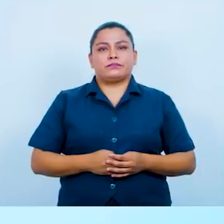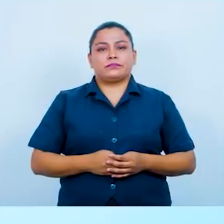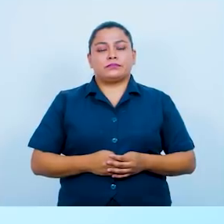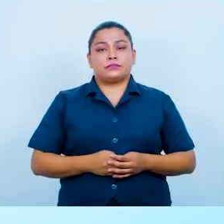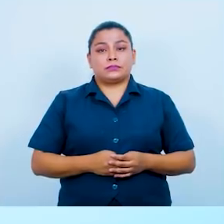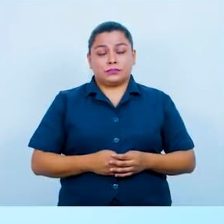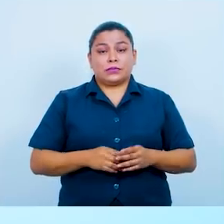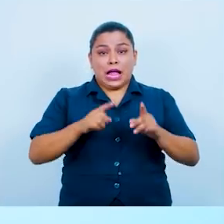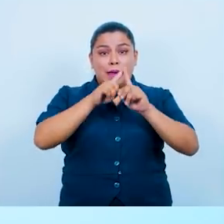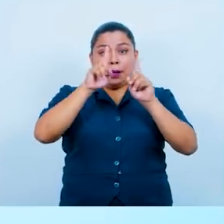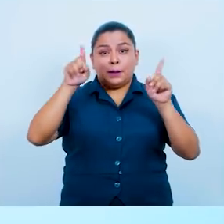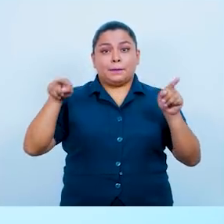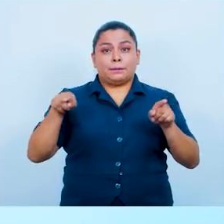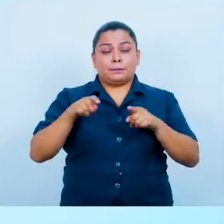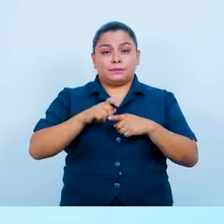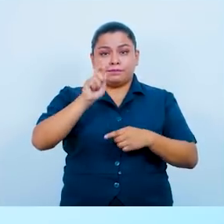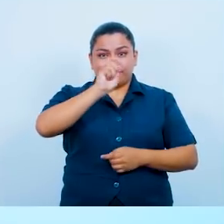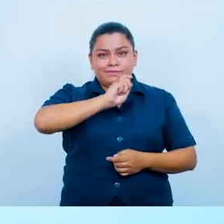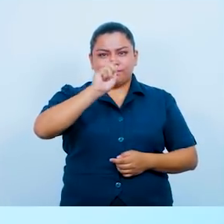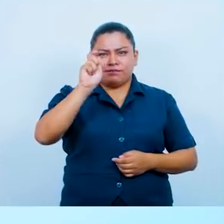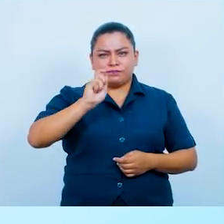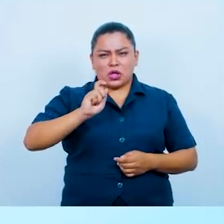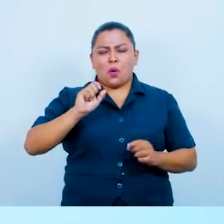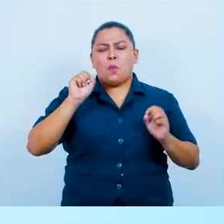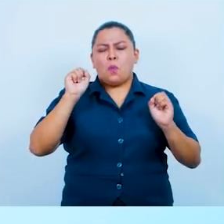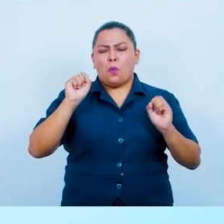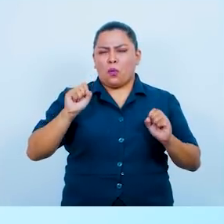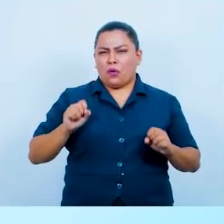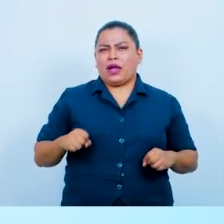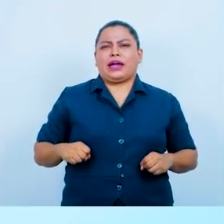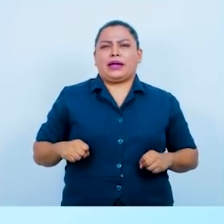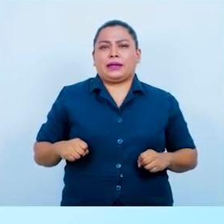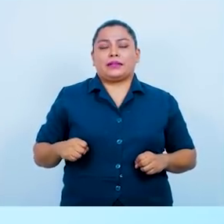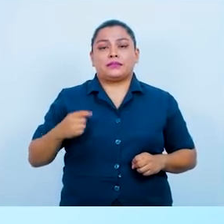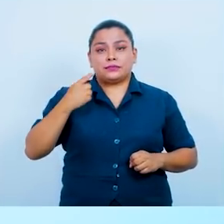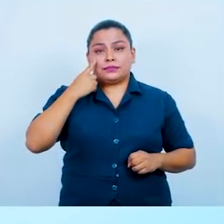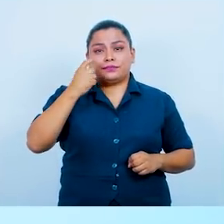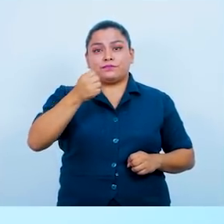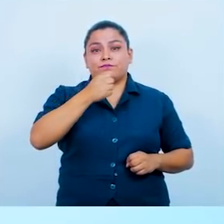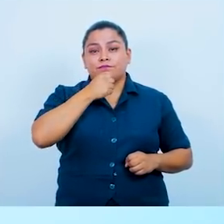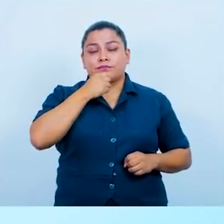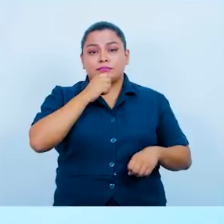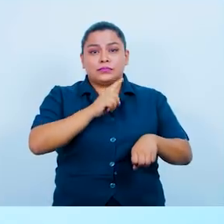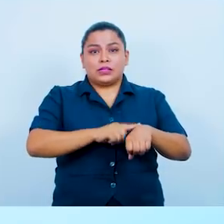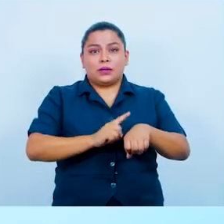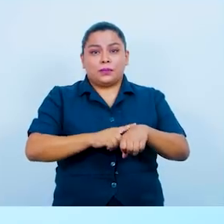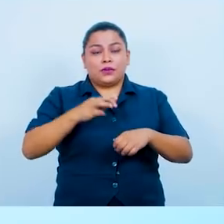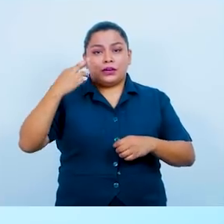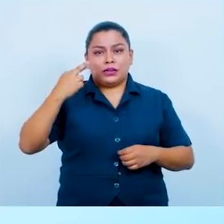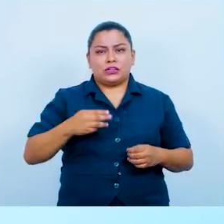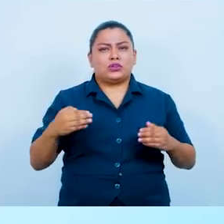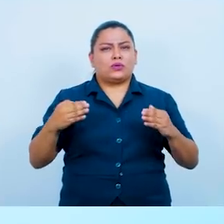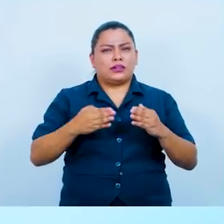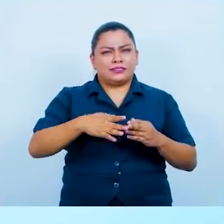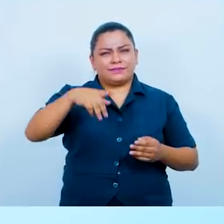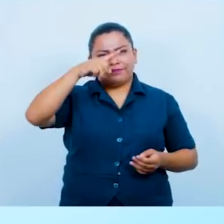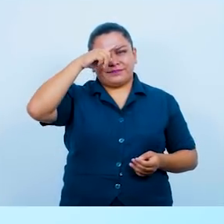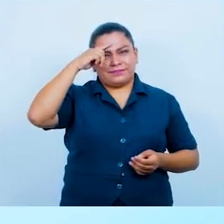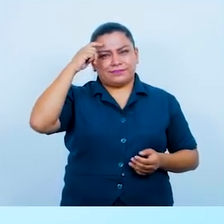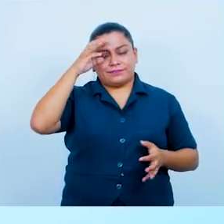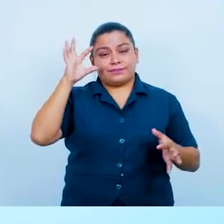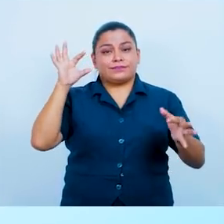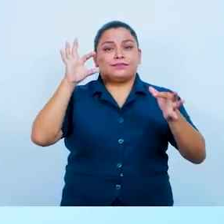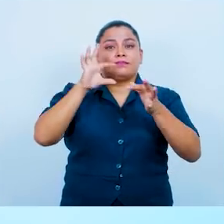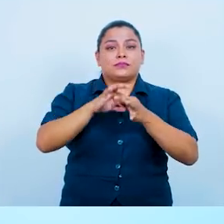Jamboard es una pizarra digital que permite la proyección de contenido en tiempo real, así como el trabajo colaborativo